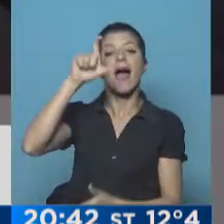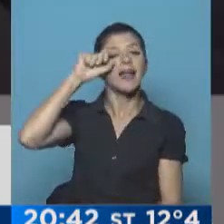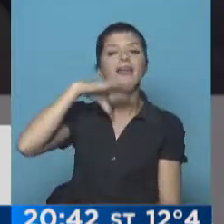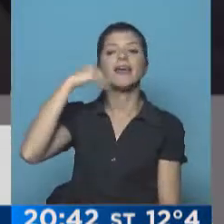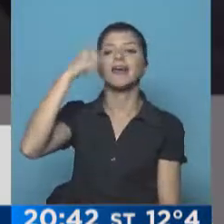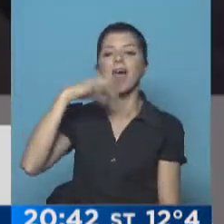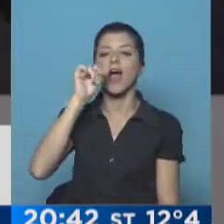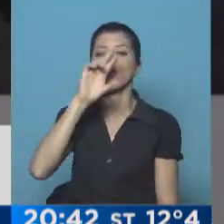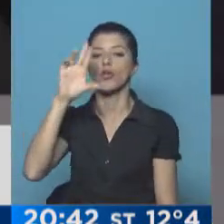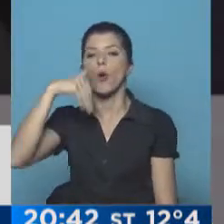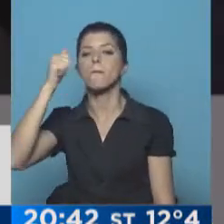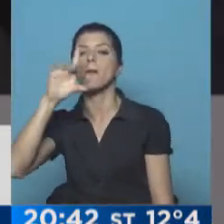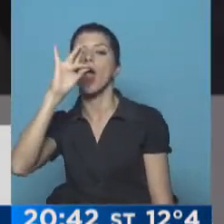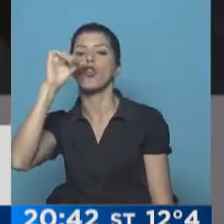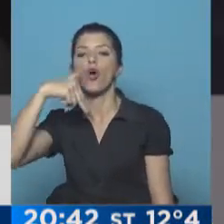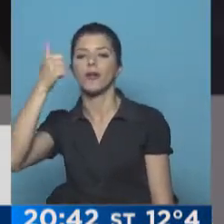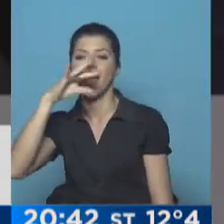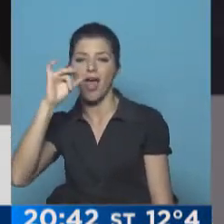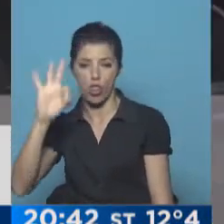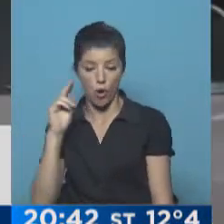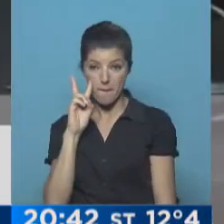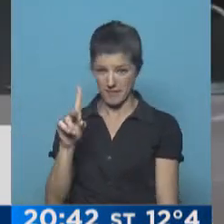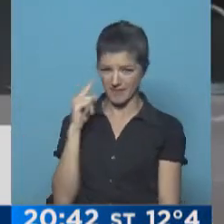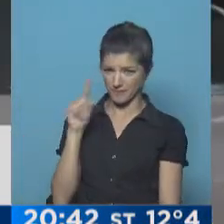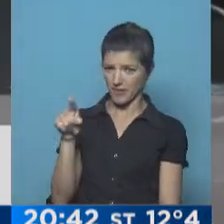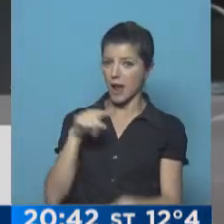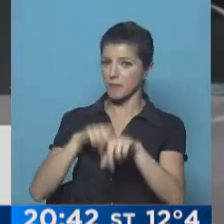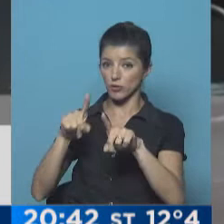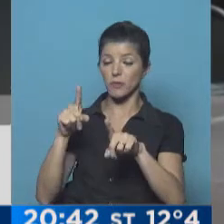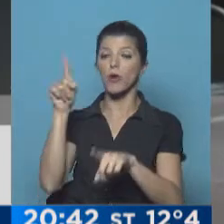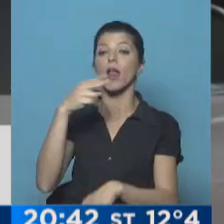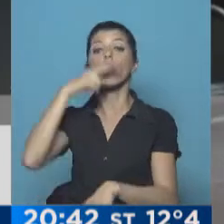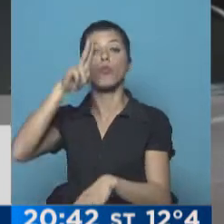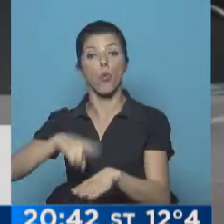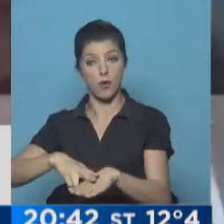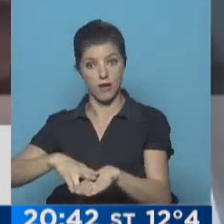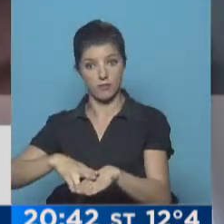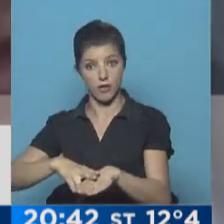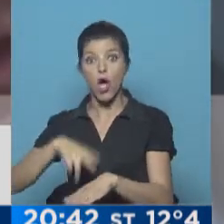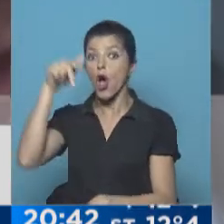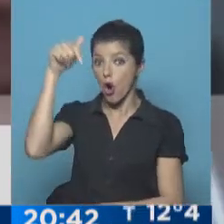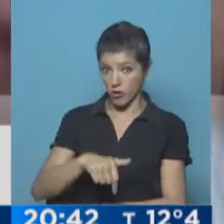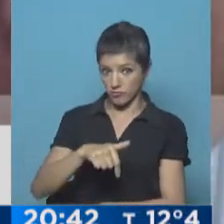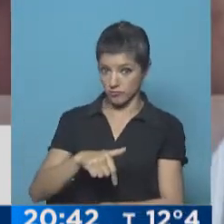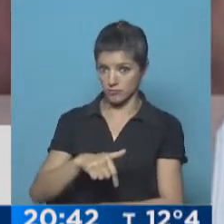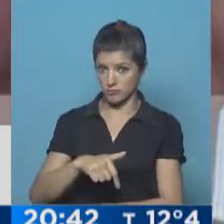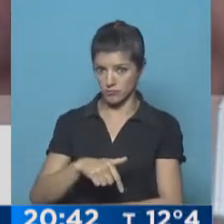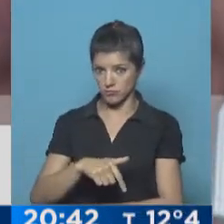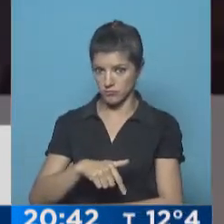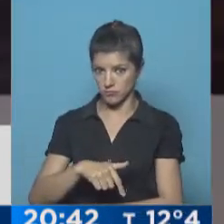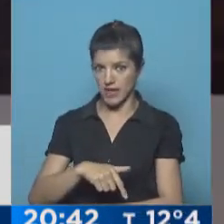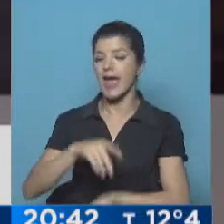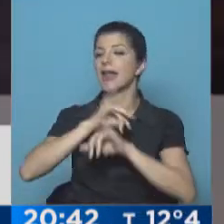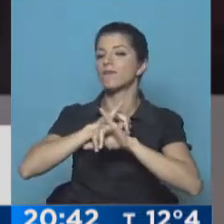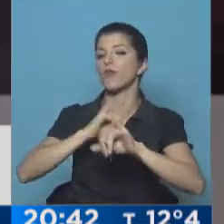en la política o magistrado ahí lo vemos en el momento de la jura esto es hoy efectivamente es la noticia